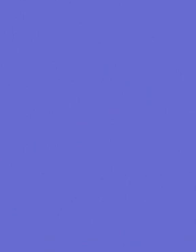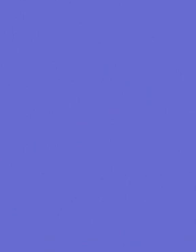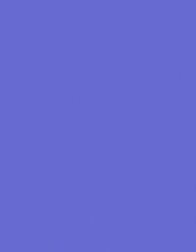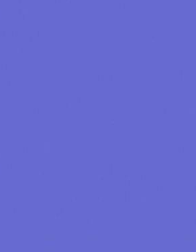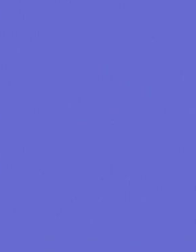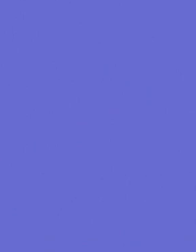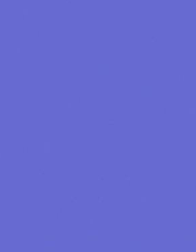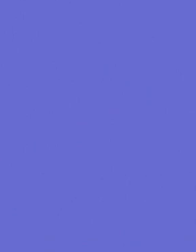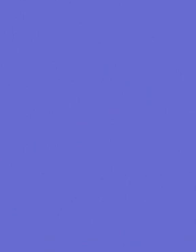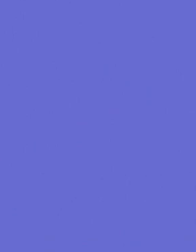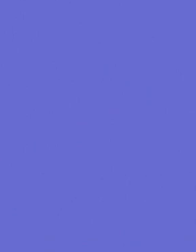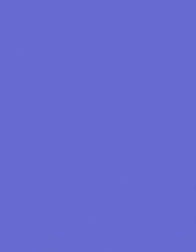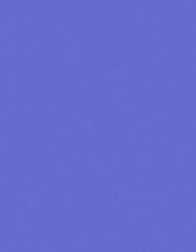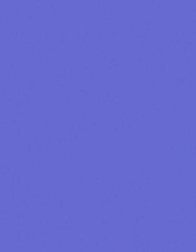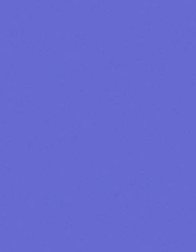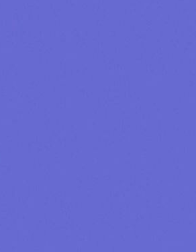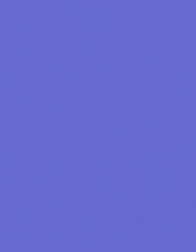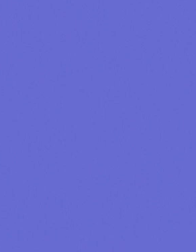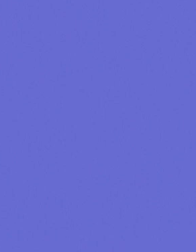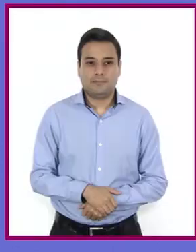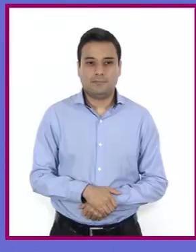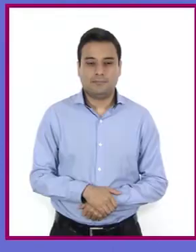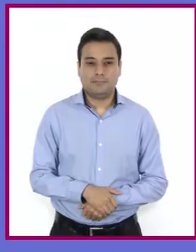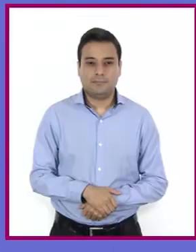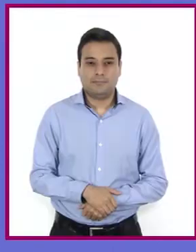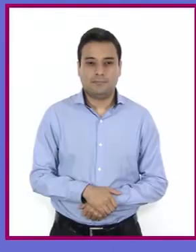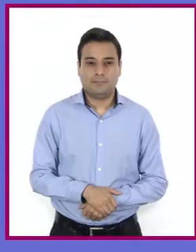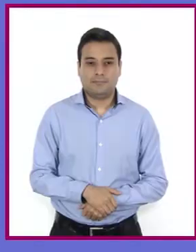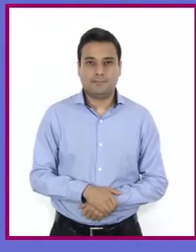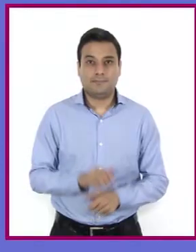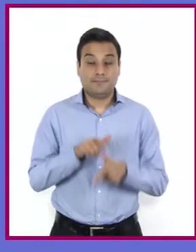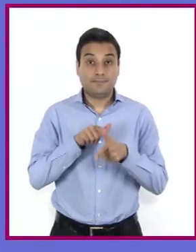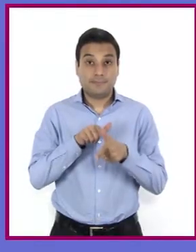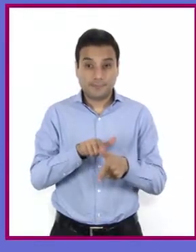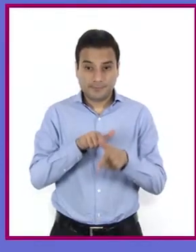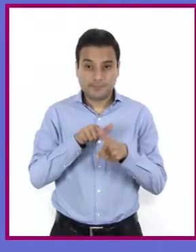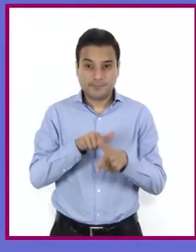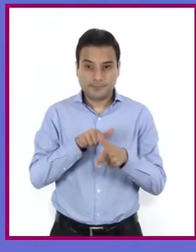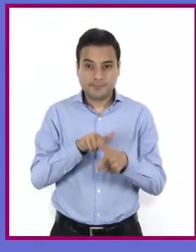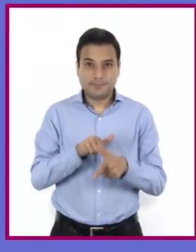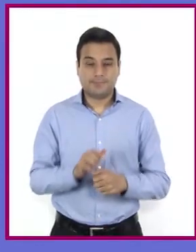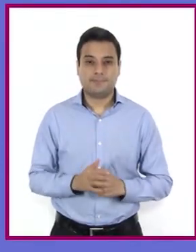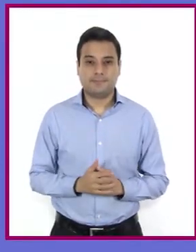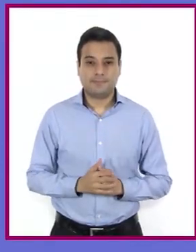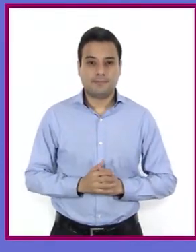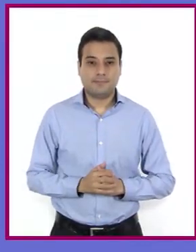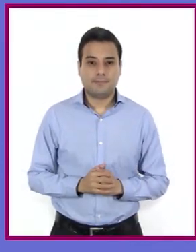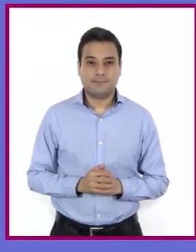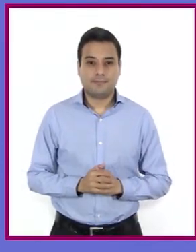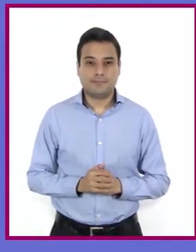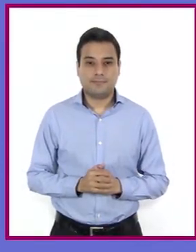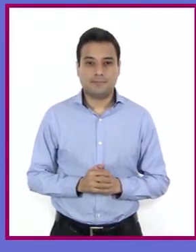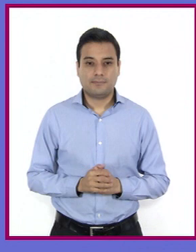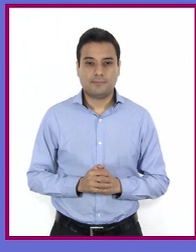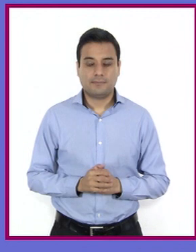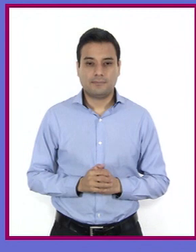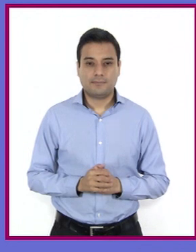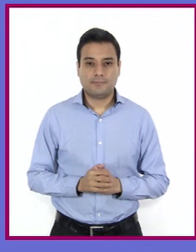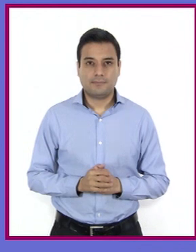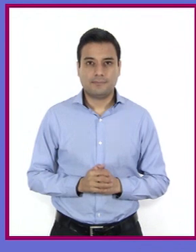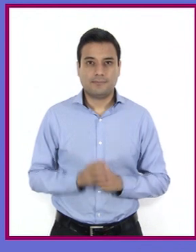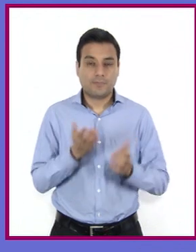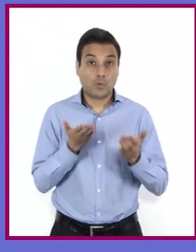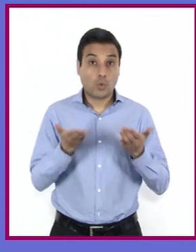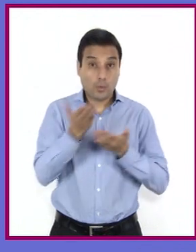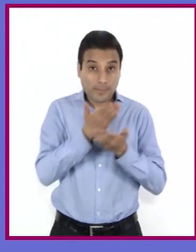Paren. Mira, así. Sigue. Sigue. Para una buena